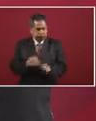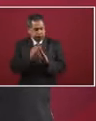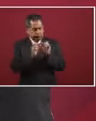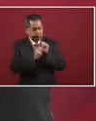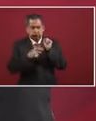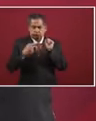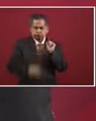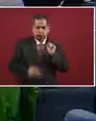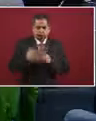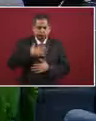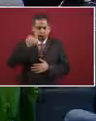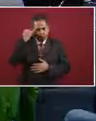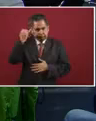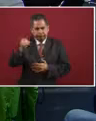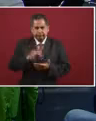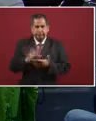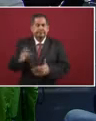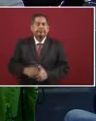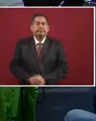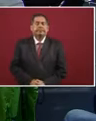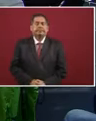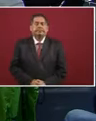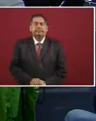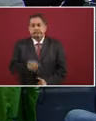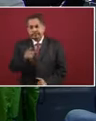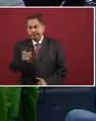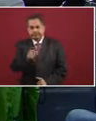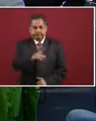país. Gracias. ¿Y vas tú?